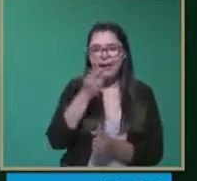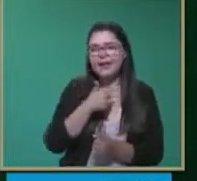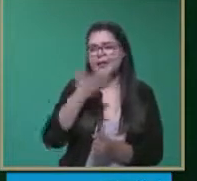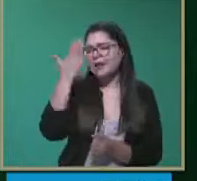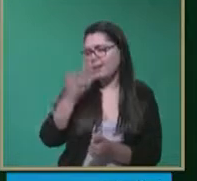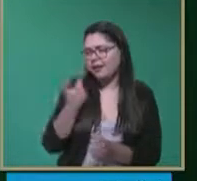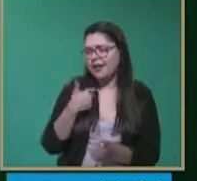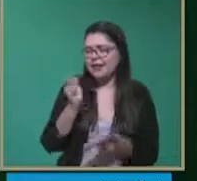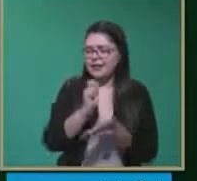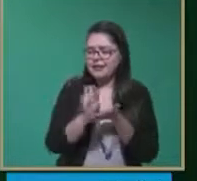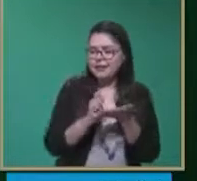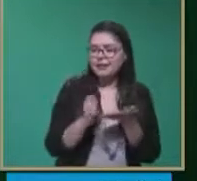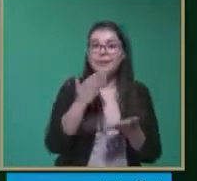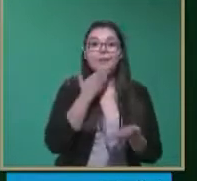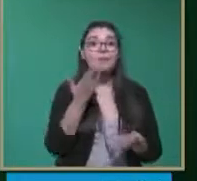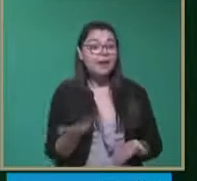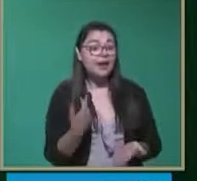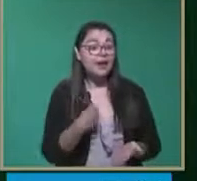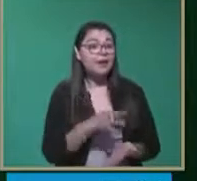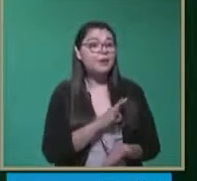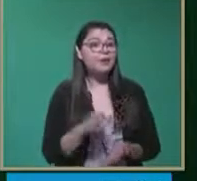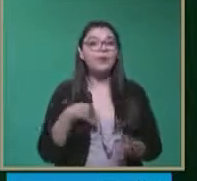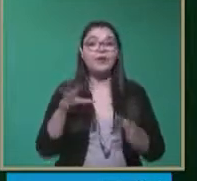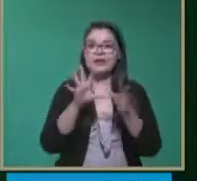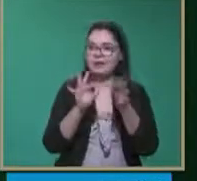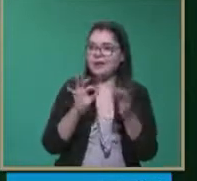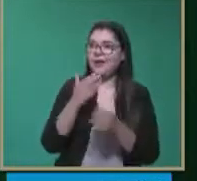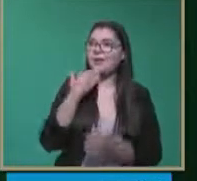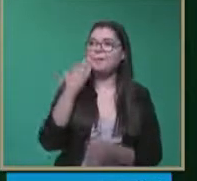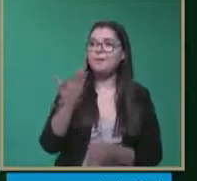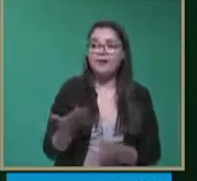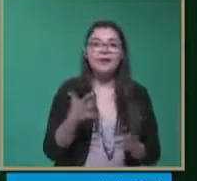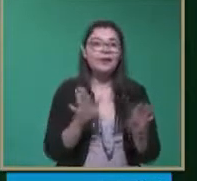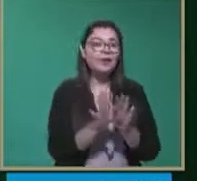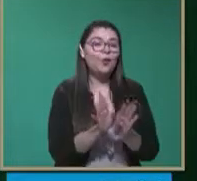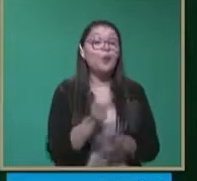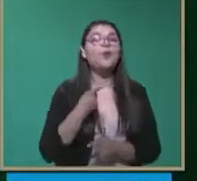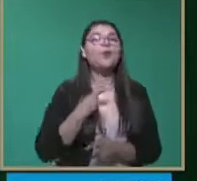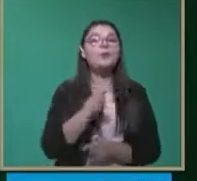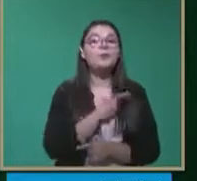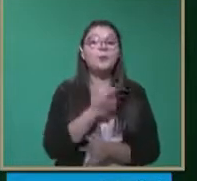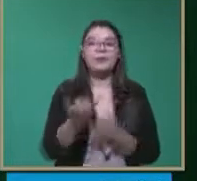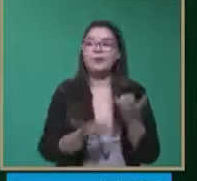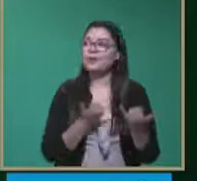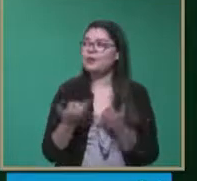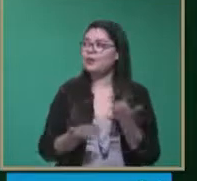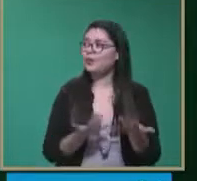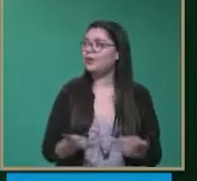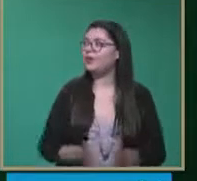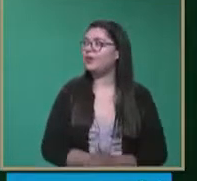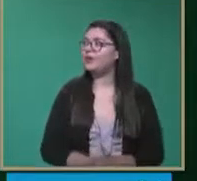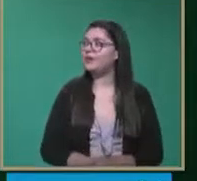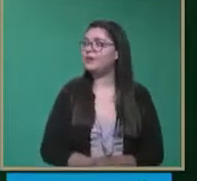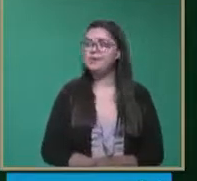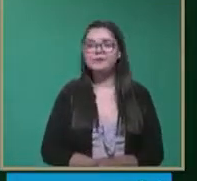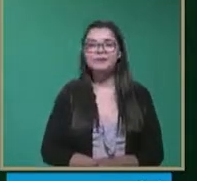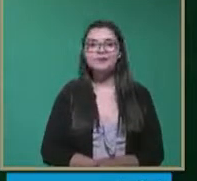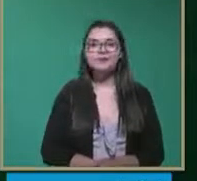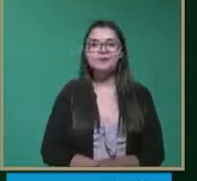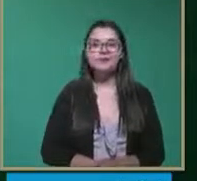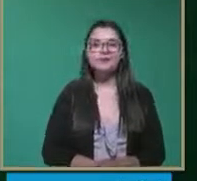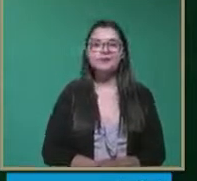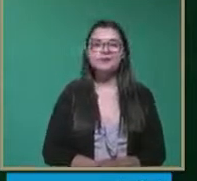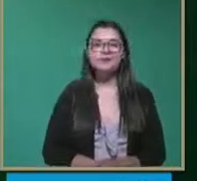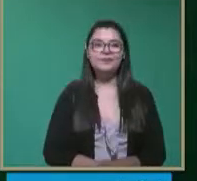y saber dar instrucciones correctamente de cómo se juegan estos juegos otra vez. Entonces, en